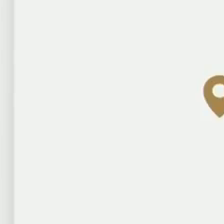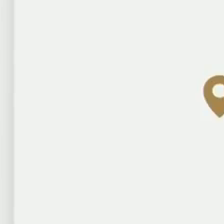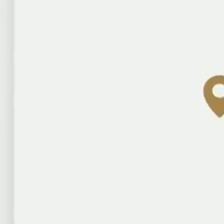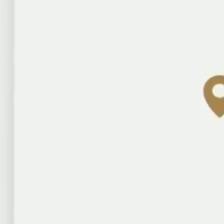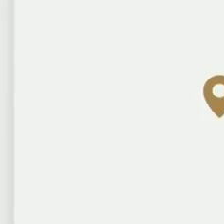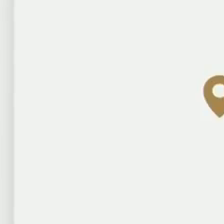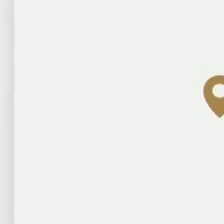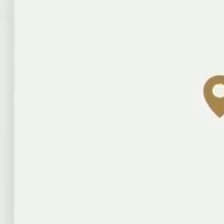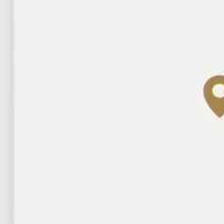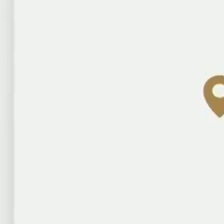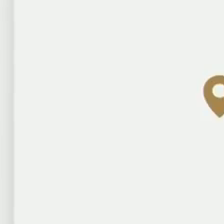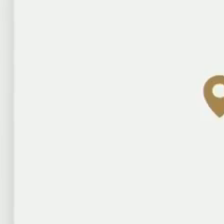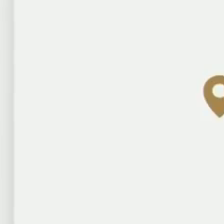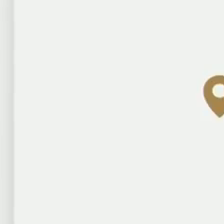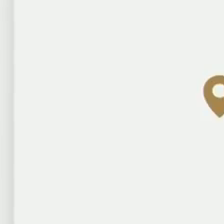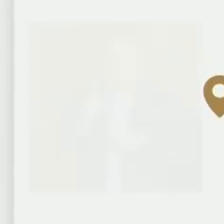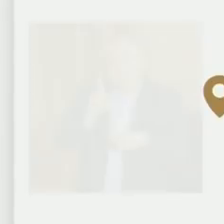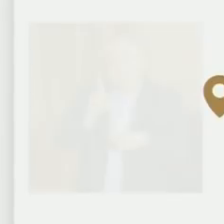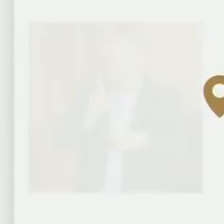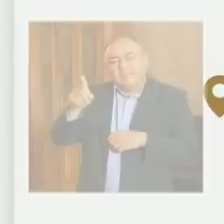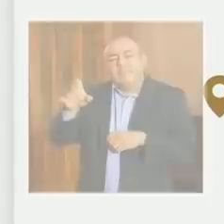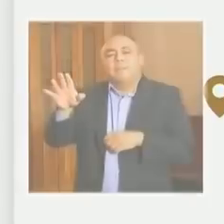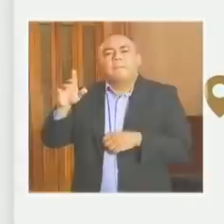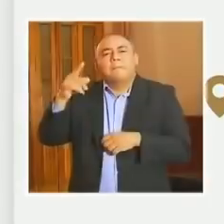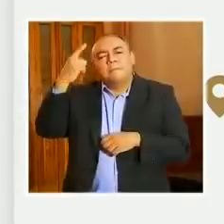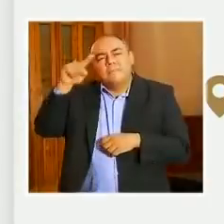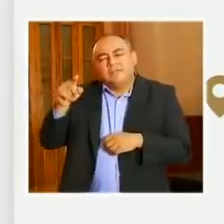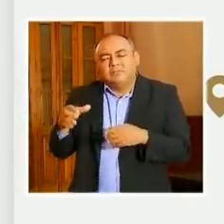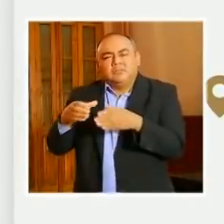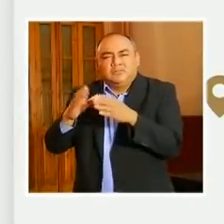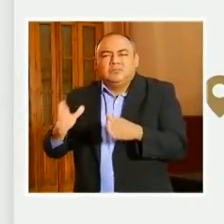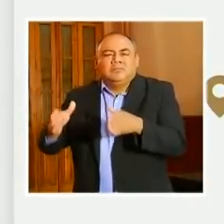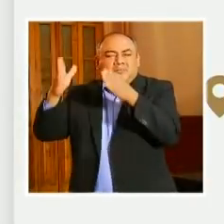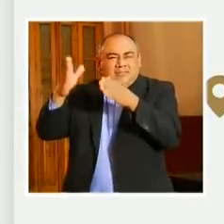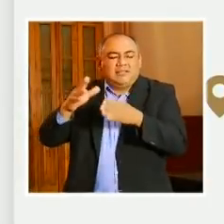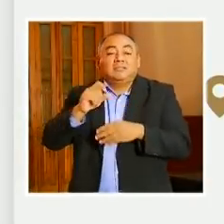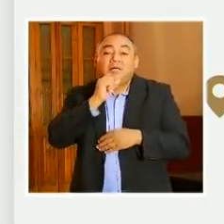General Escobedo, en Israel Cavazos y Pablo Olivas, en la UNEM de Santiago y en Apodaca.